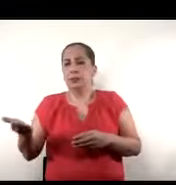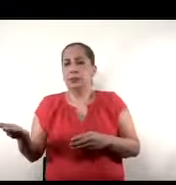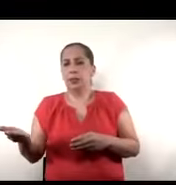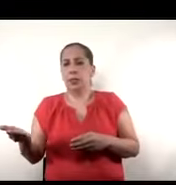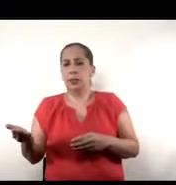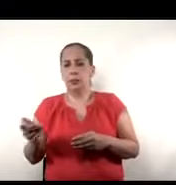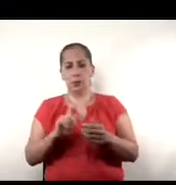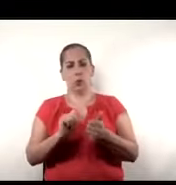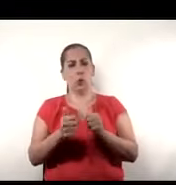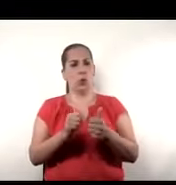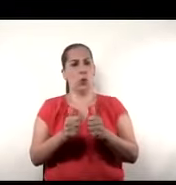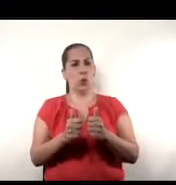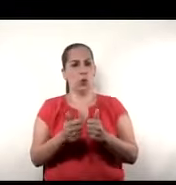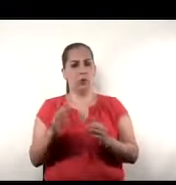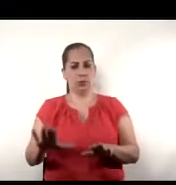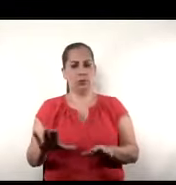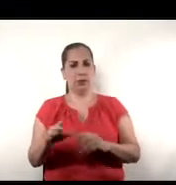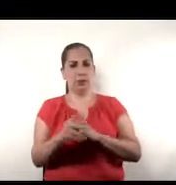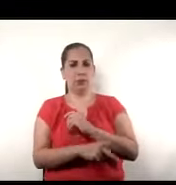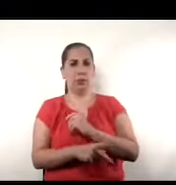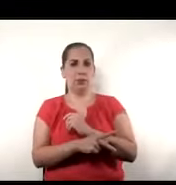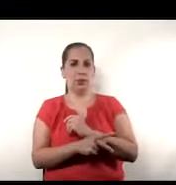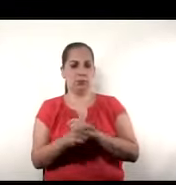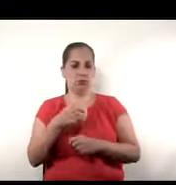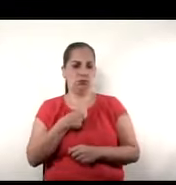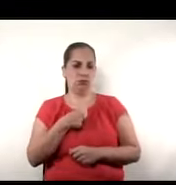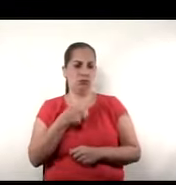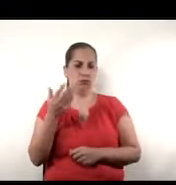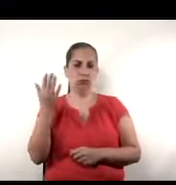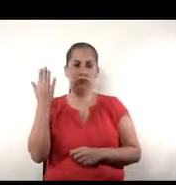de competitividad del país. Yo hace